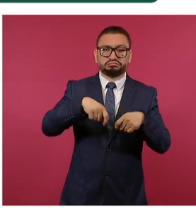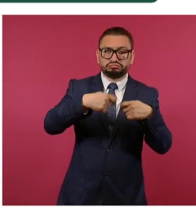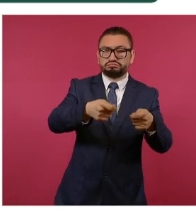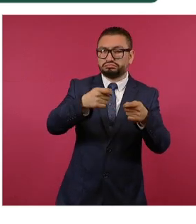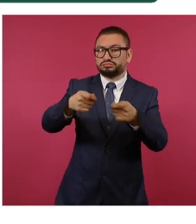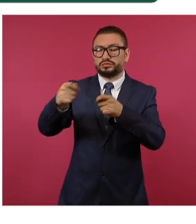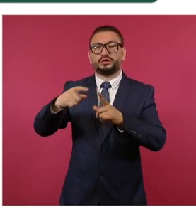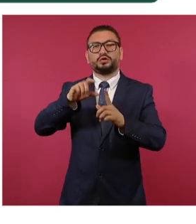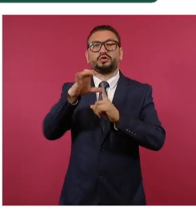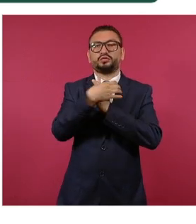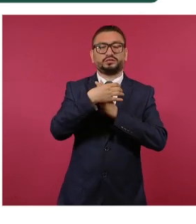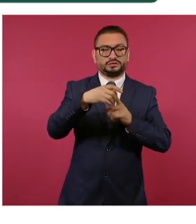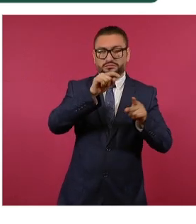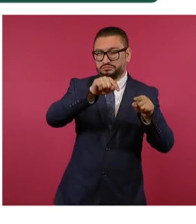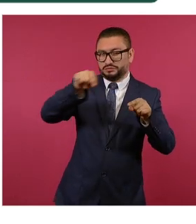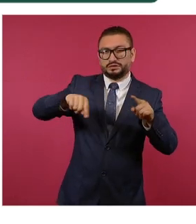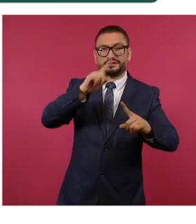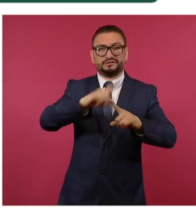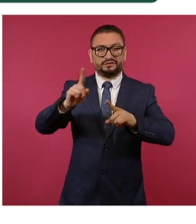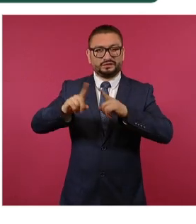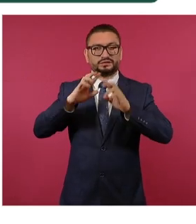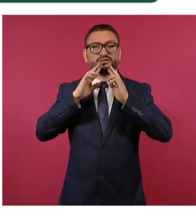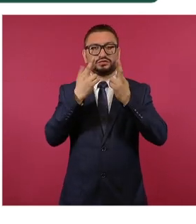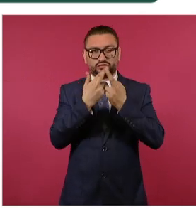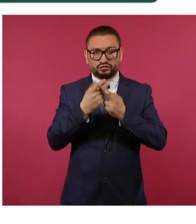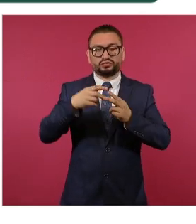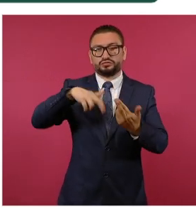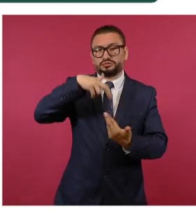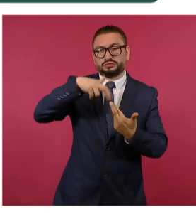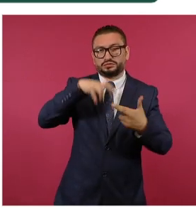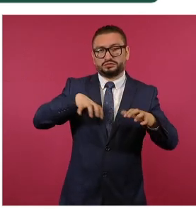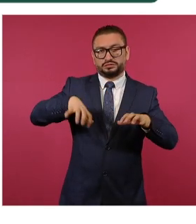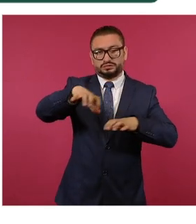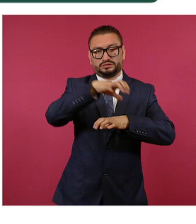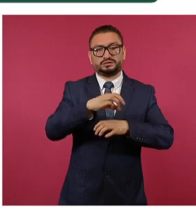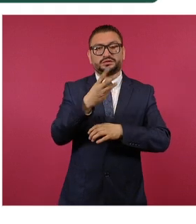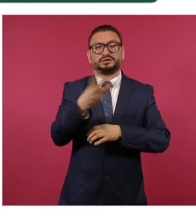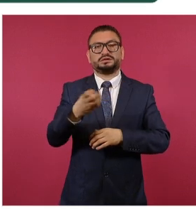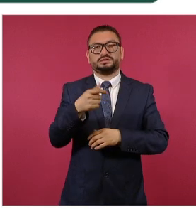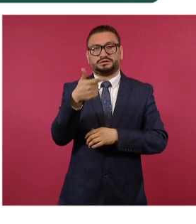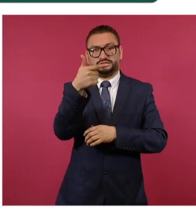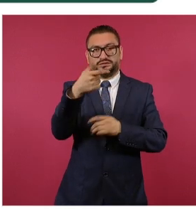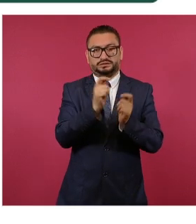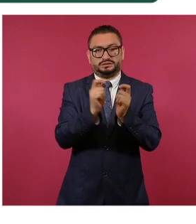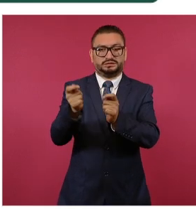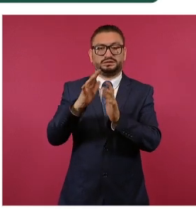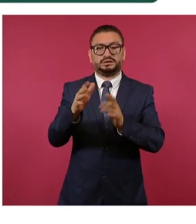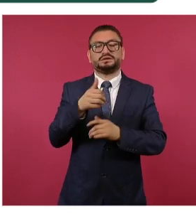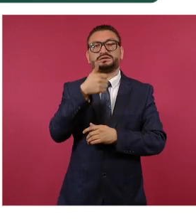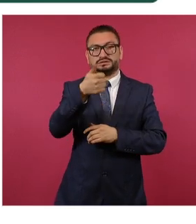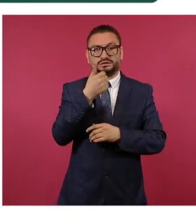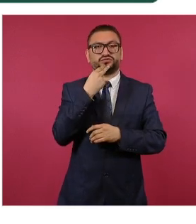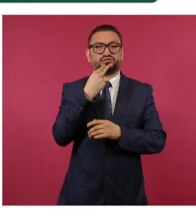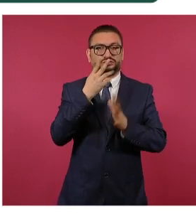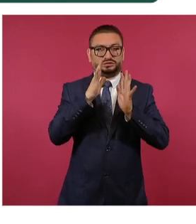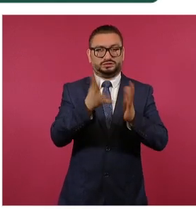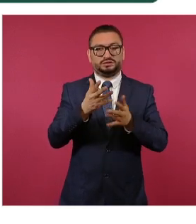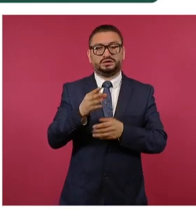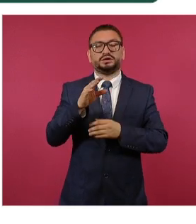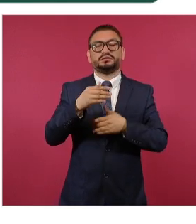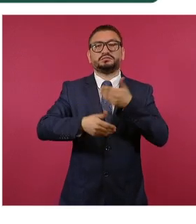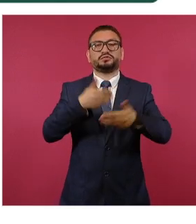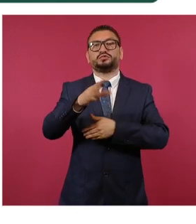a los diferentes comités en reuniones regionales. Aquí vemos ya 307 entregadas, 6 cuentas con movimiento, un avance